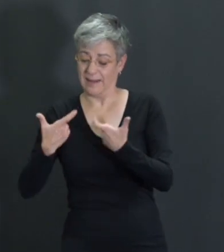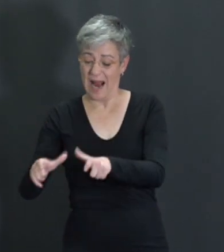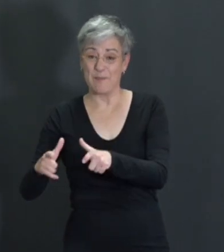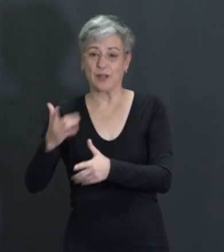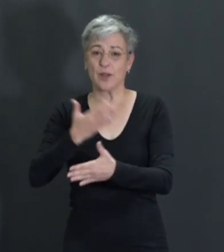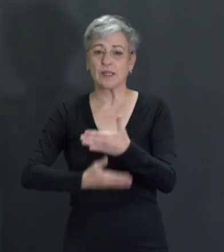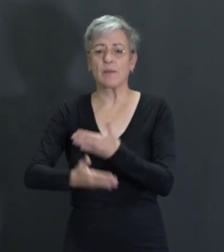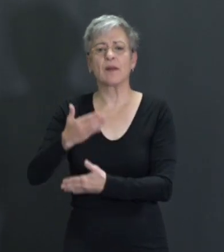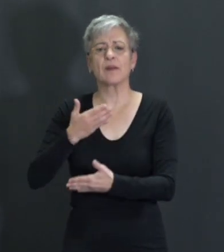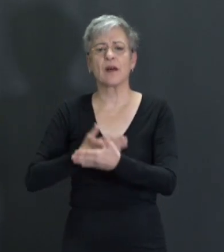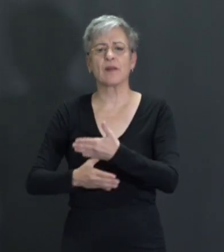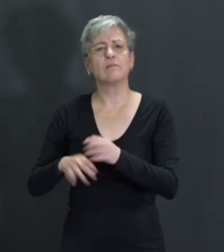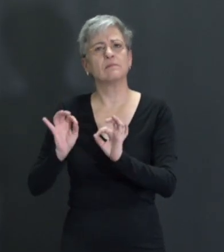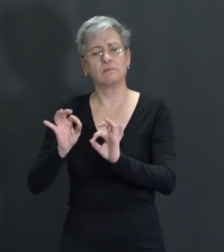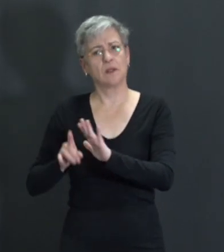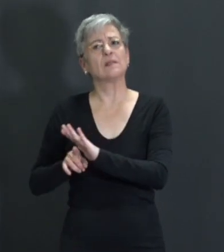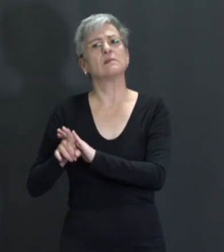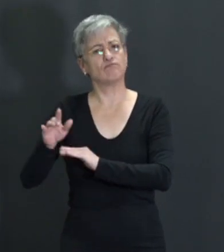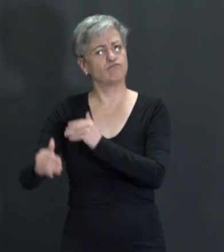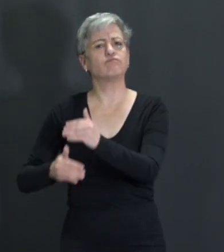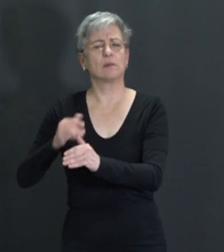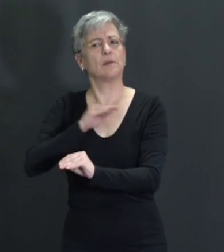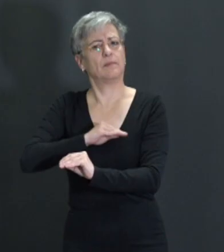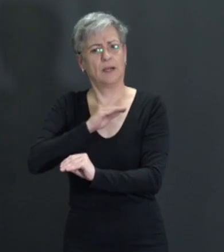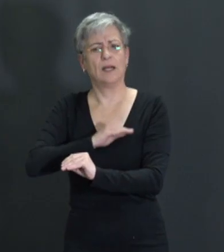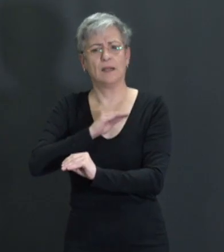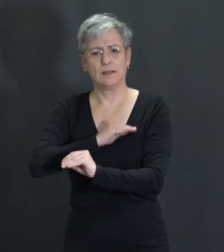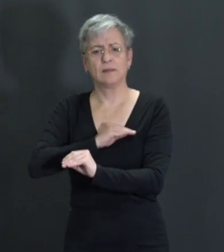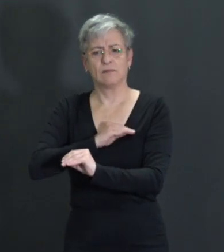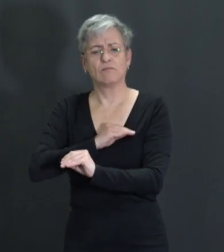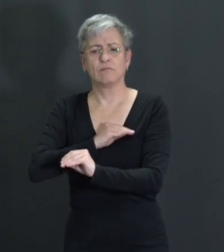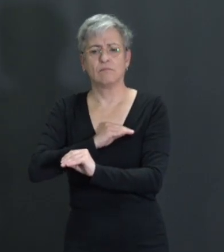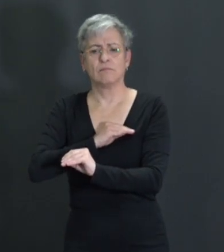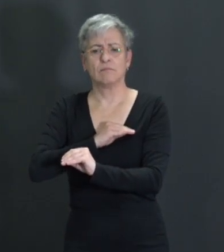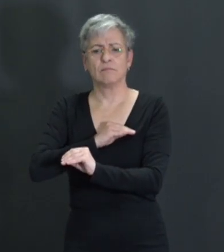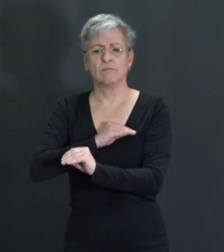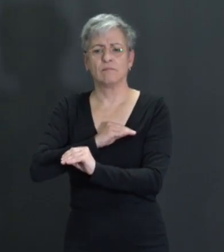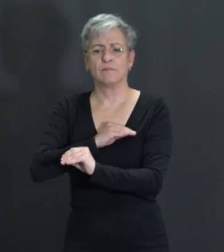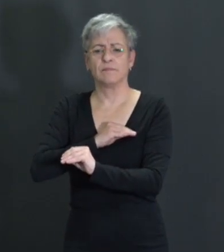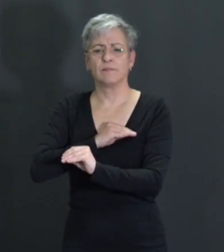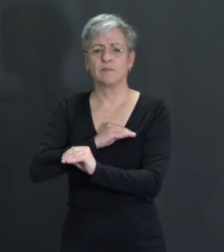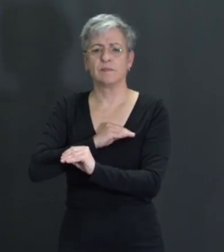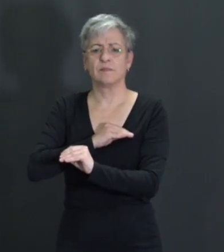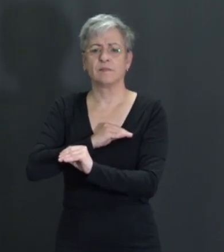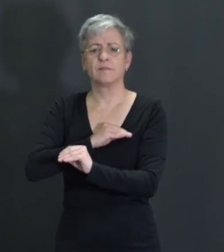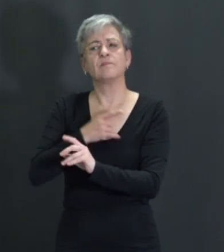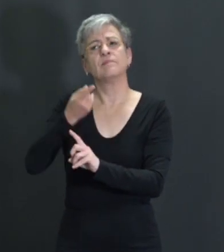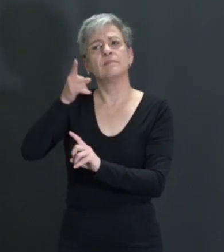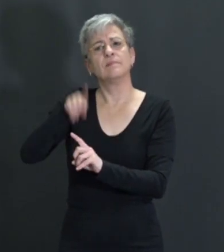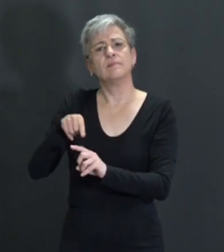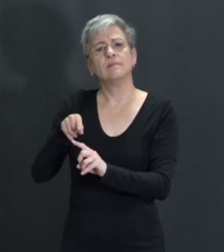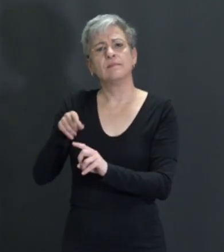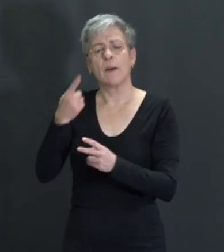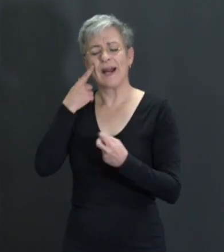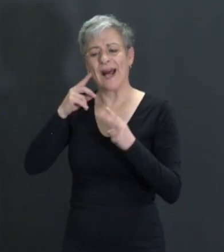decía antes, yo creo que se ha avanzado muchísimo y sobre todo también en reconocer